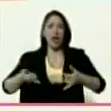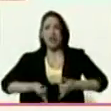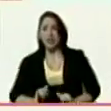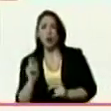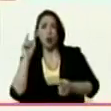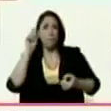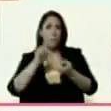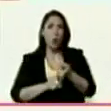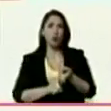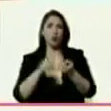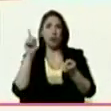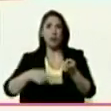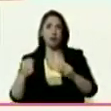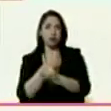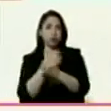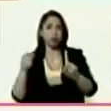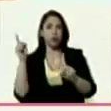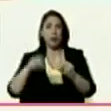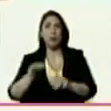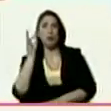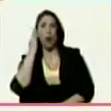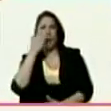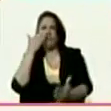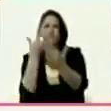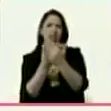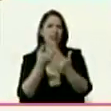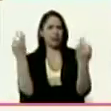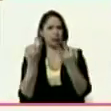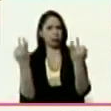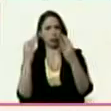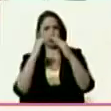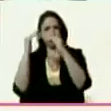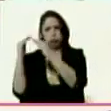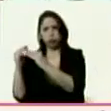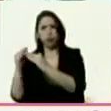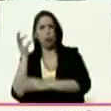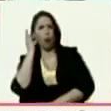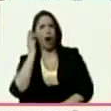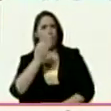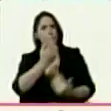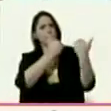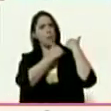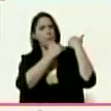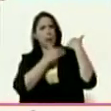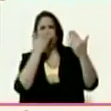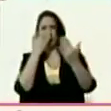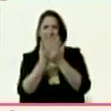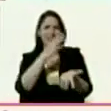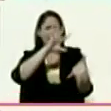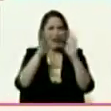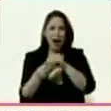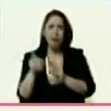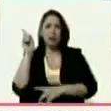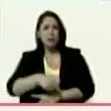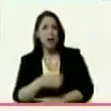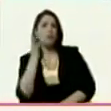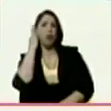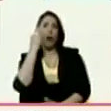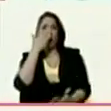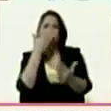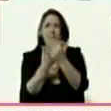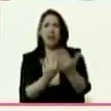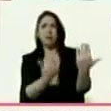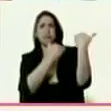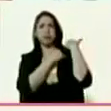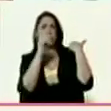esposos. Y además la mujer es la que está al frente de las casas. La mujer es la que está en Venezuela al frente de los CLAC. La mujer es la que está al frente de